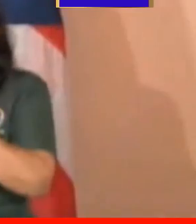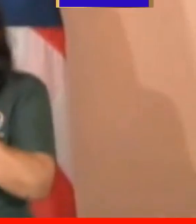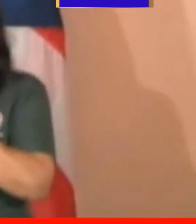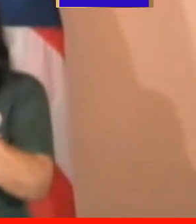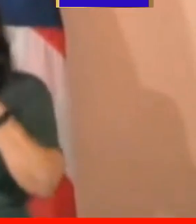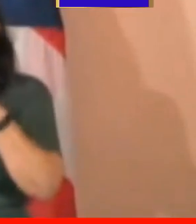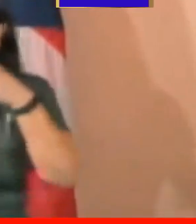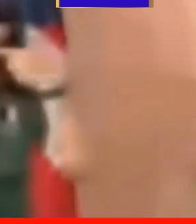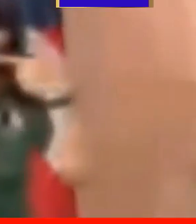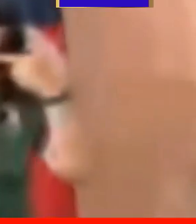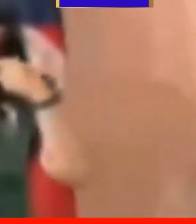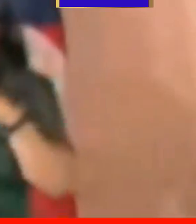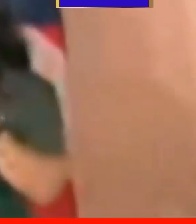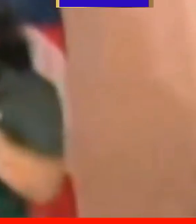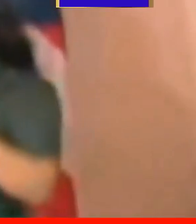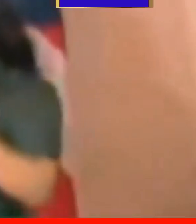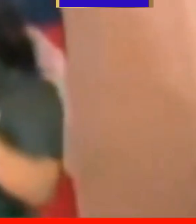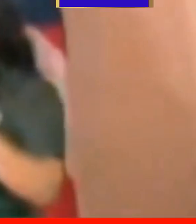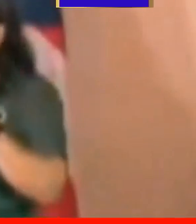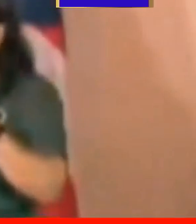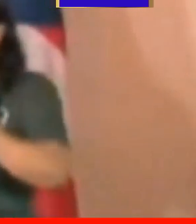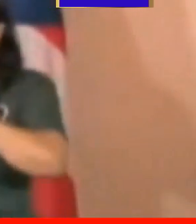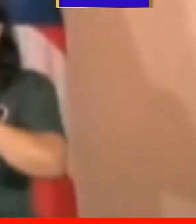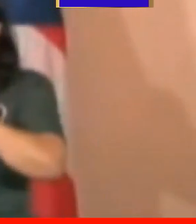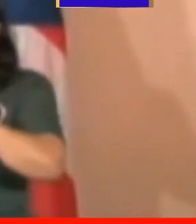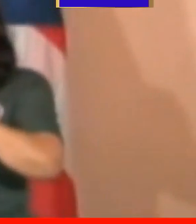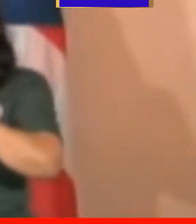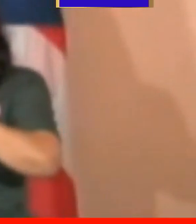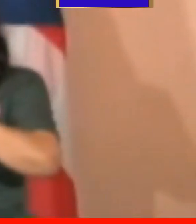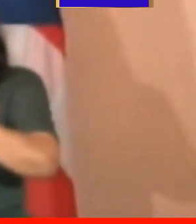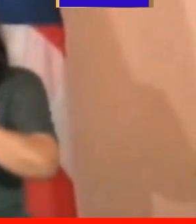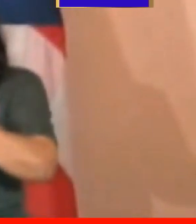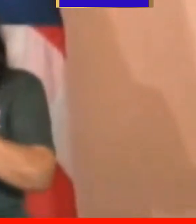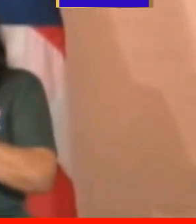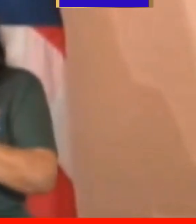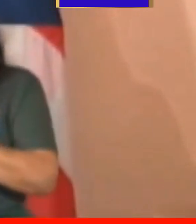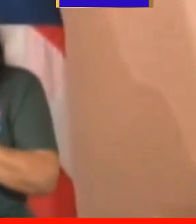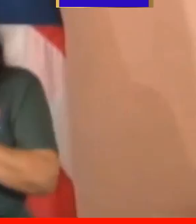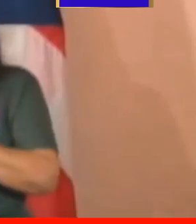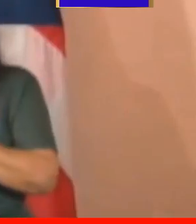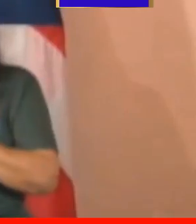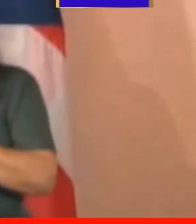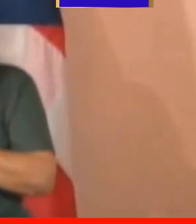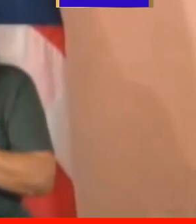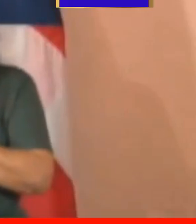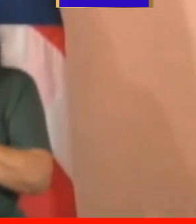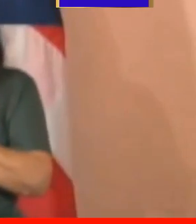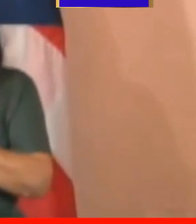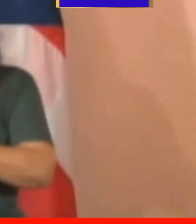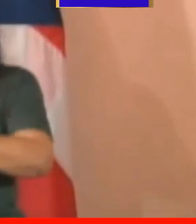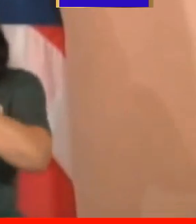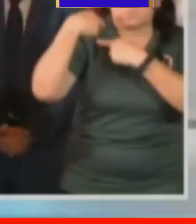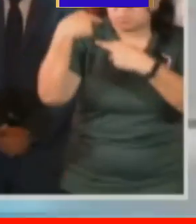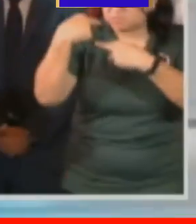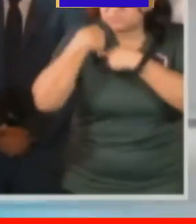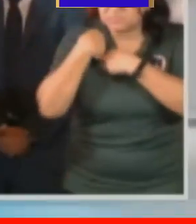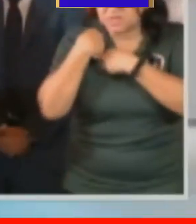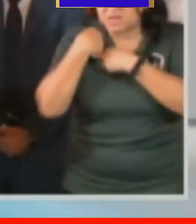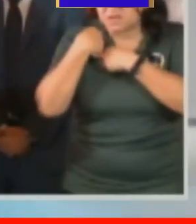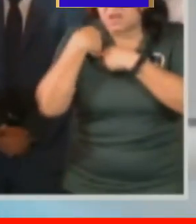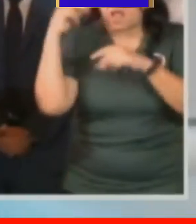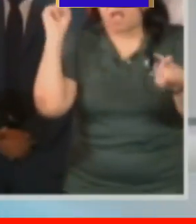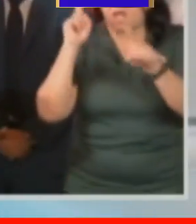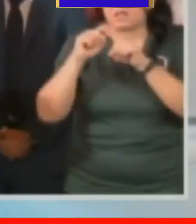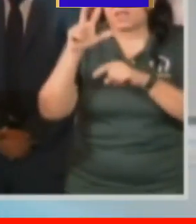totalmente lo que usted ha dicho de que la oficina de la primera dama solamente tenía un rol de portavocía. Le adjudica una responsabilidad de, hasta el